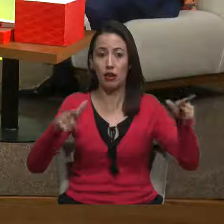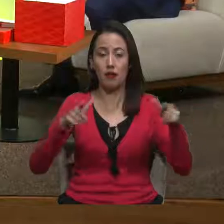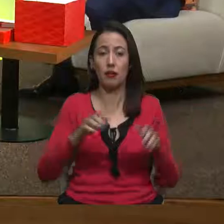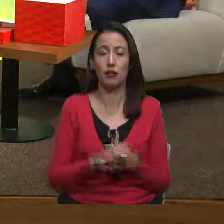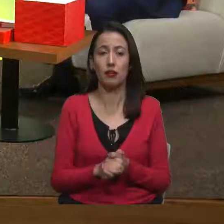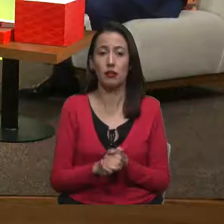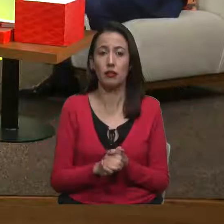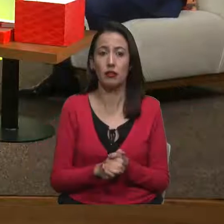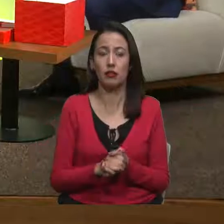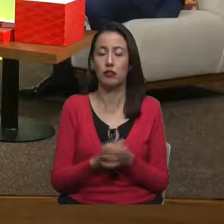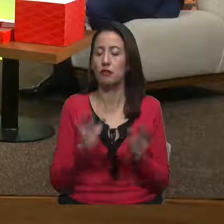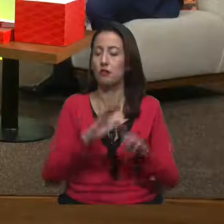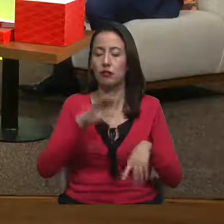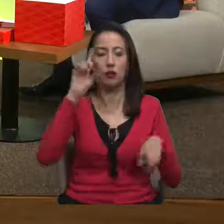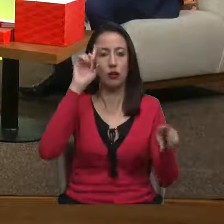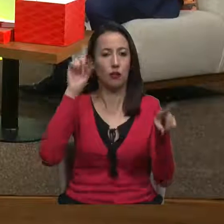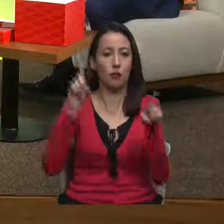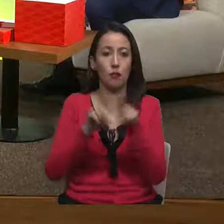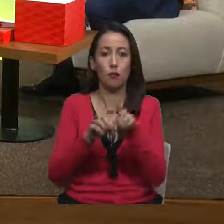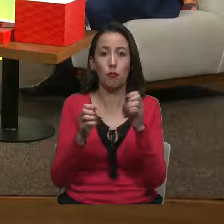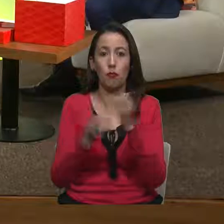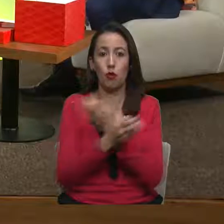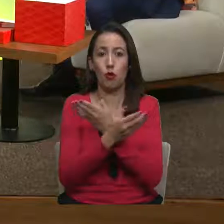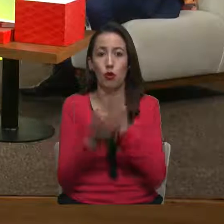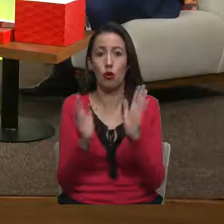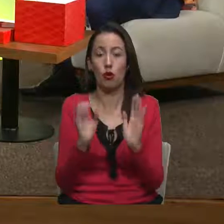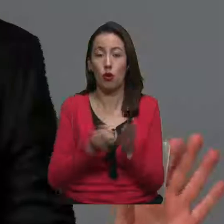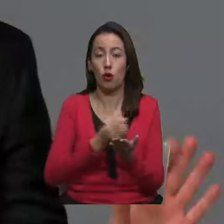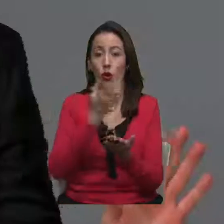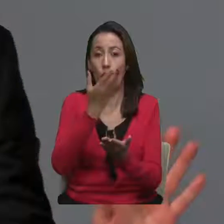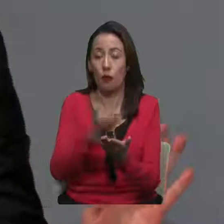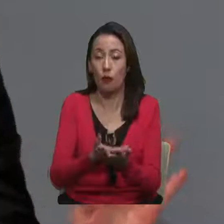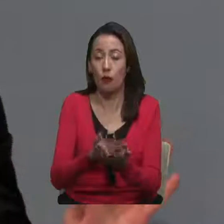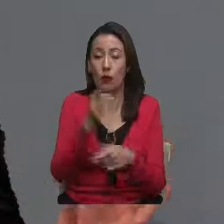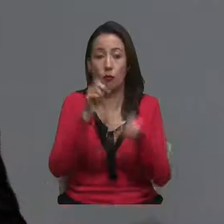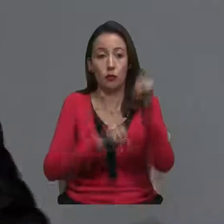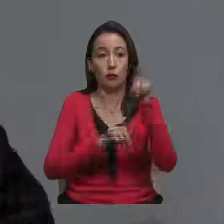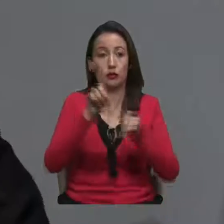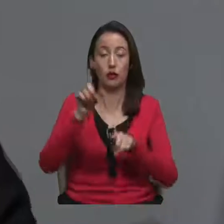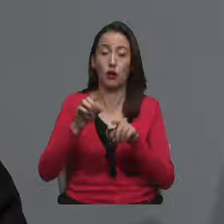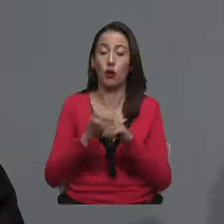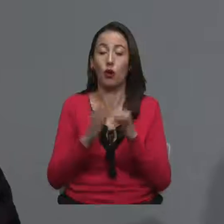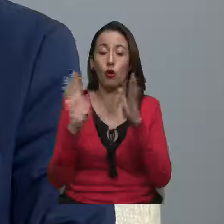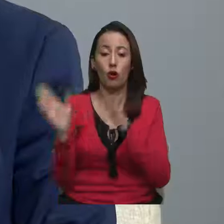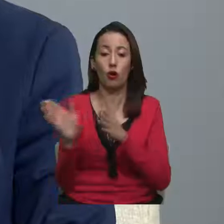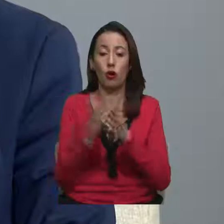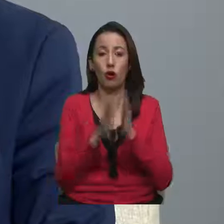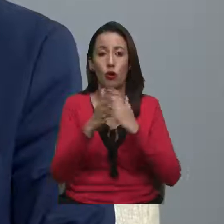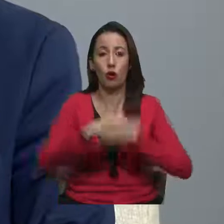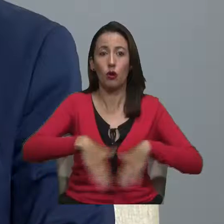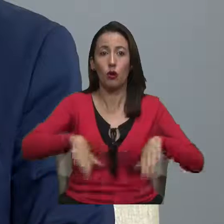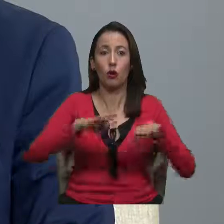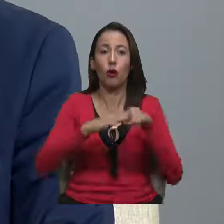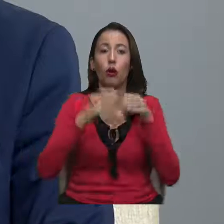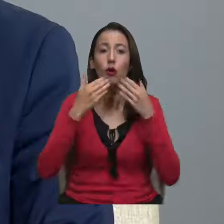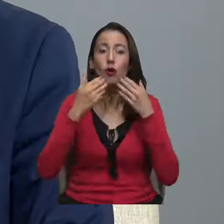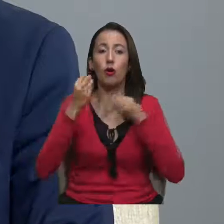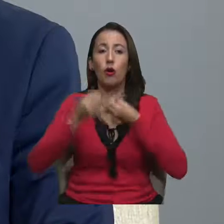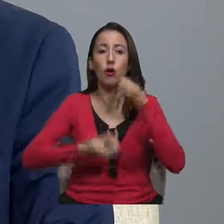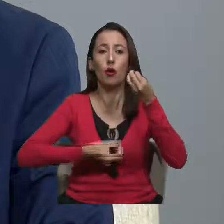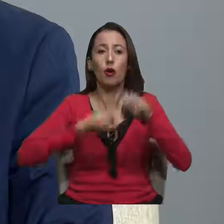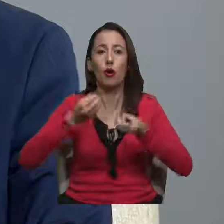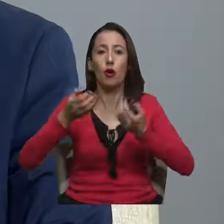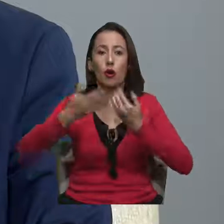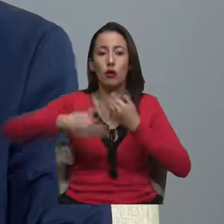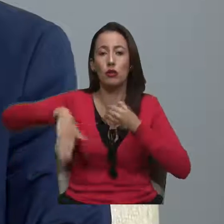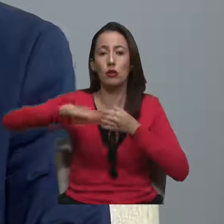no no estoy muy de acuerdo pero es una propuesta que han planteado algunos candidatos no si no no estoy muy de acuerdo que es lo que sucede